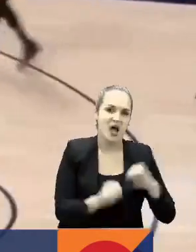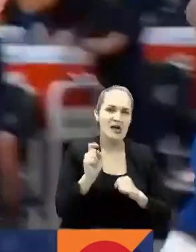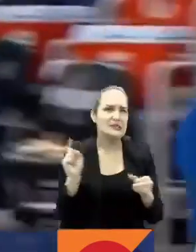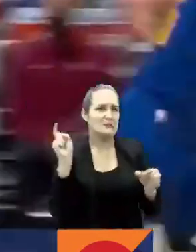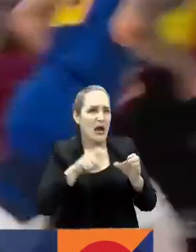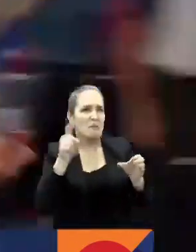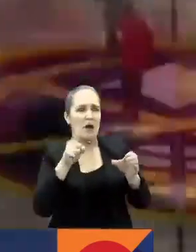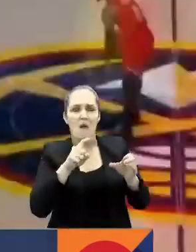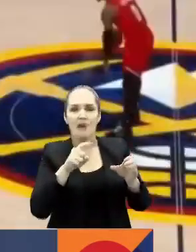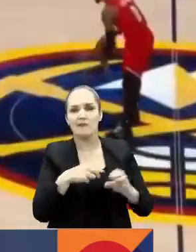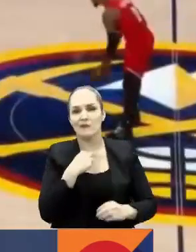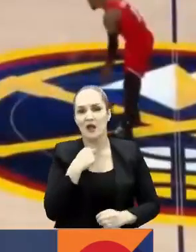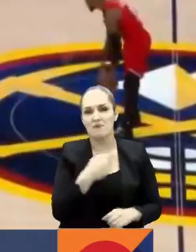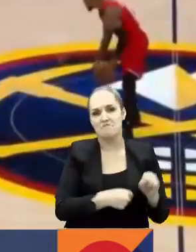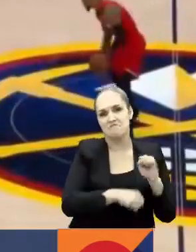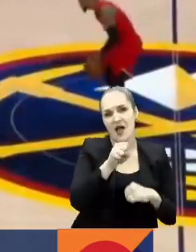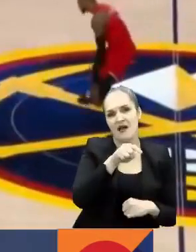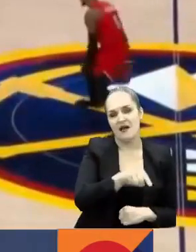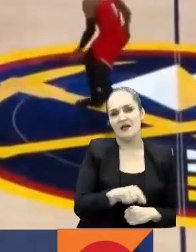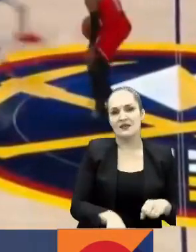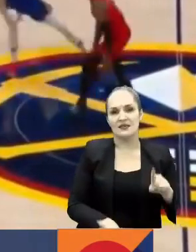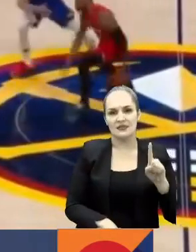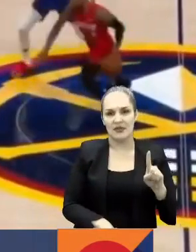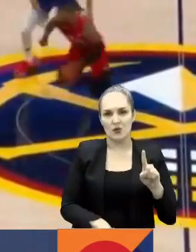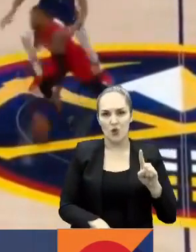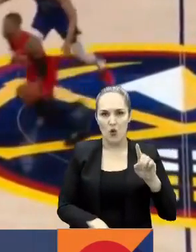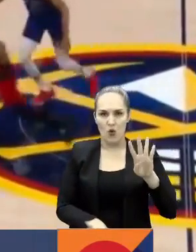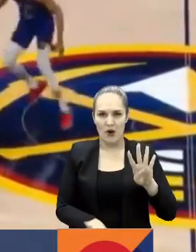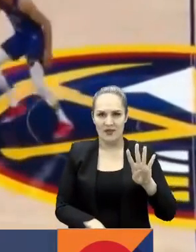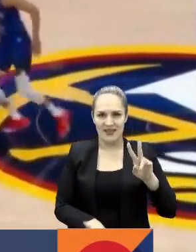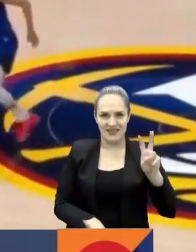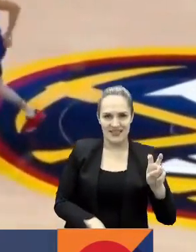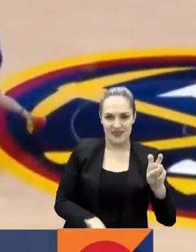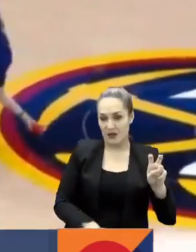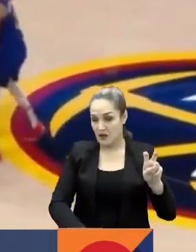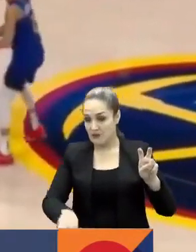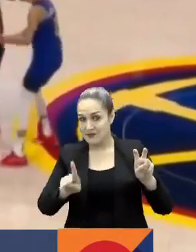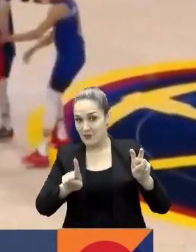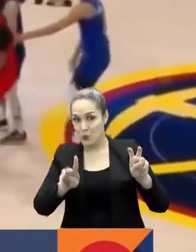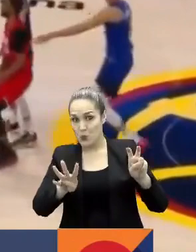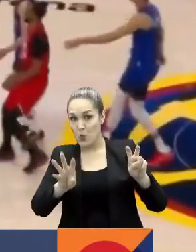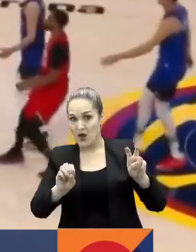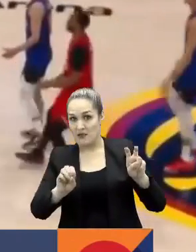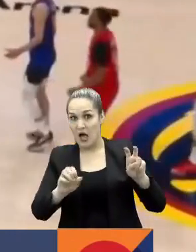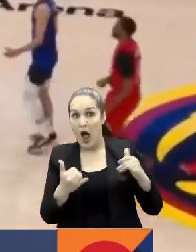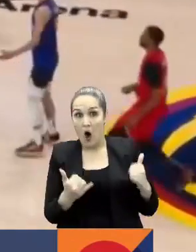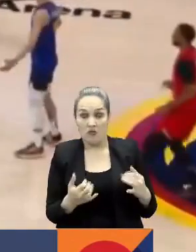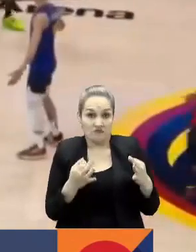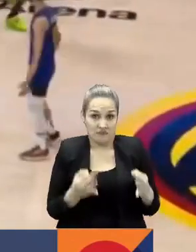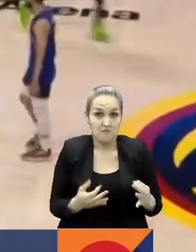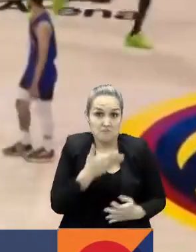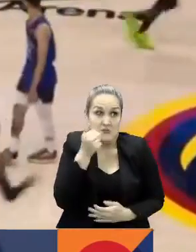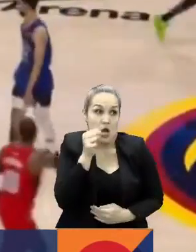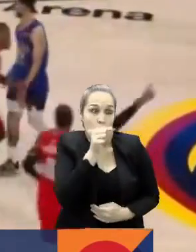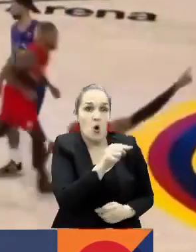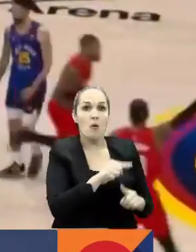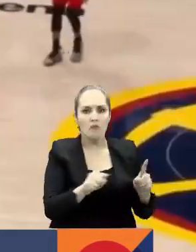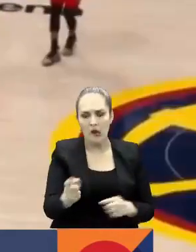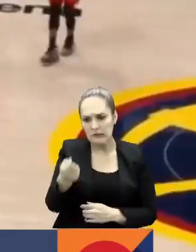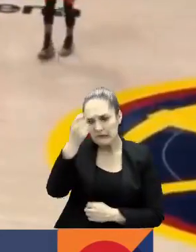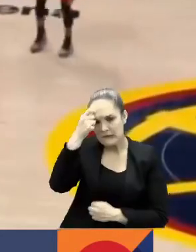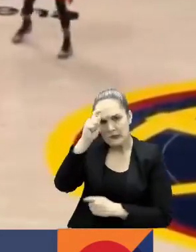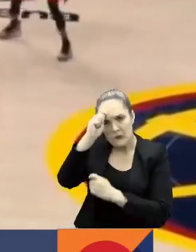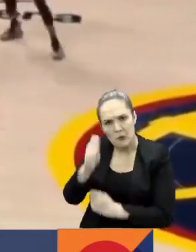por 147 a 140. La serie de los playoffs tiene adelante a los Denver, pero la actuación de Lillard quedará en los